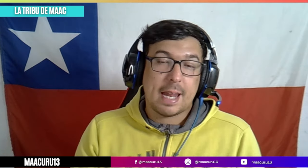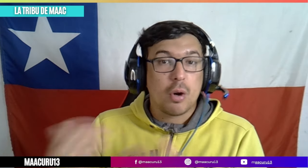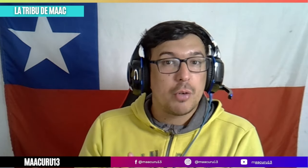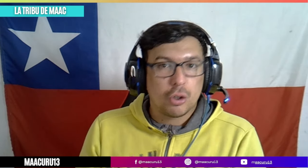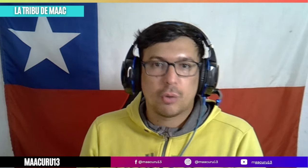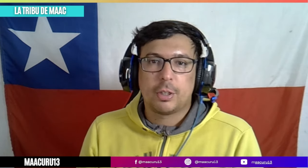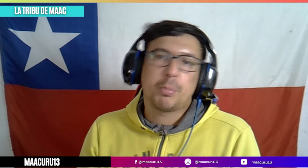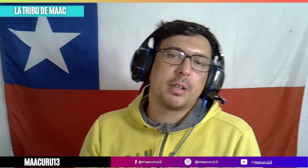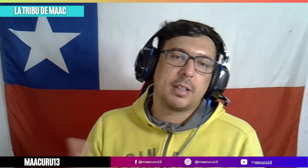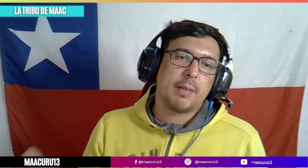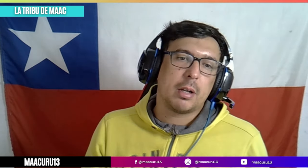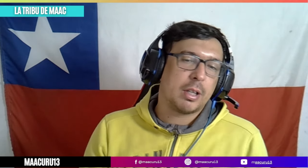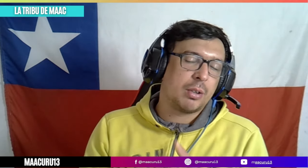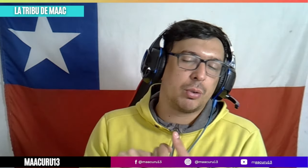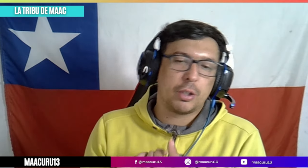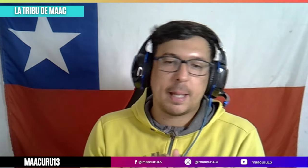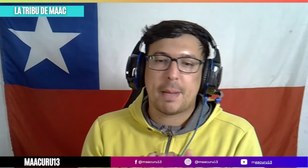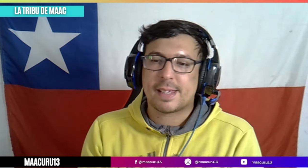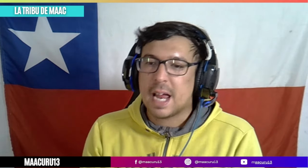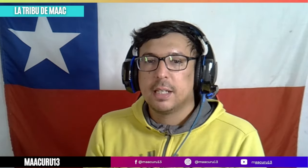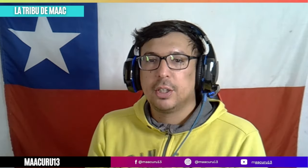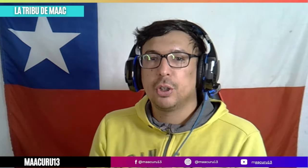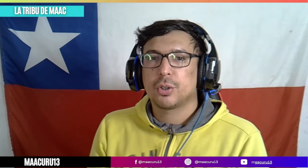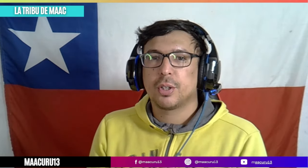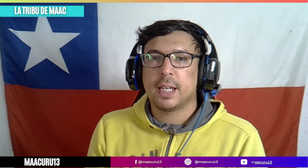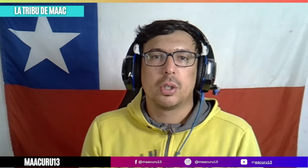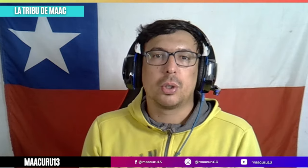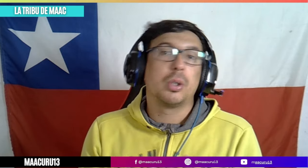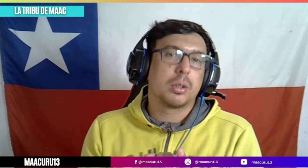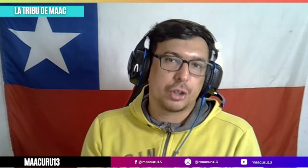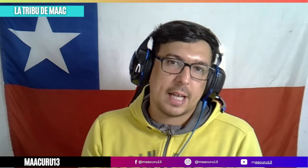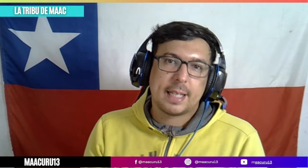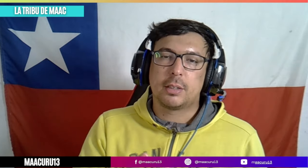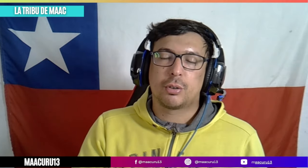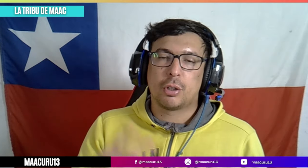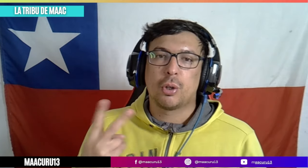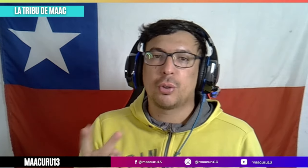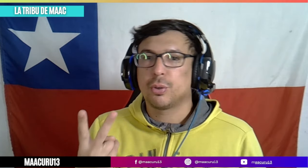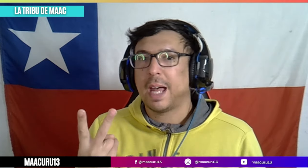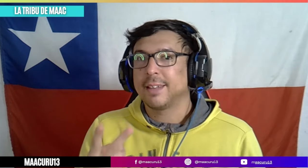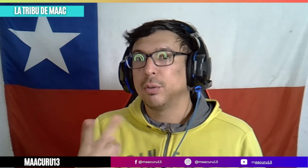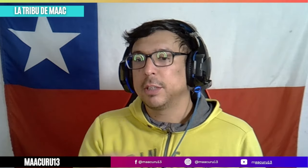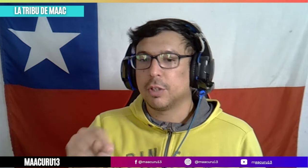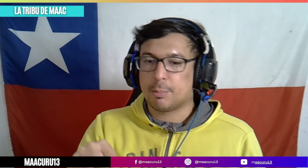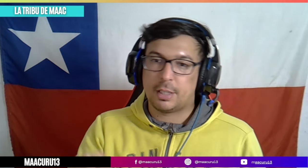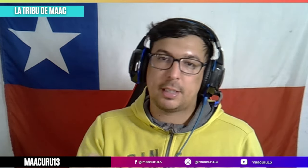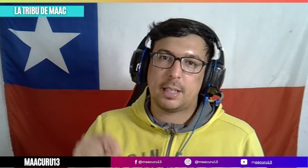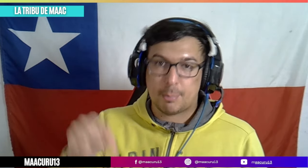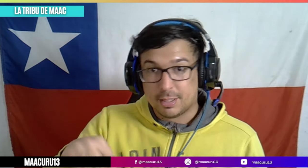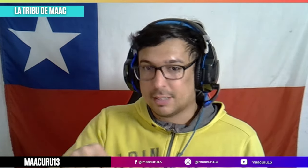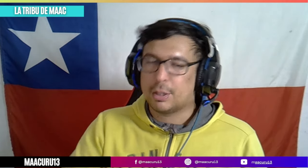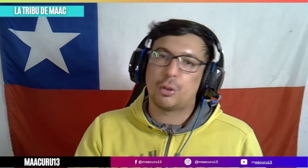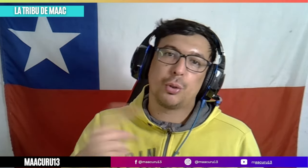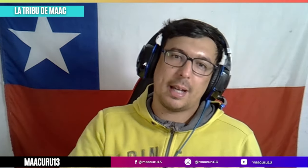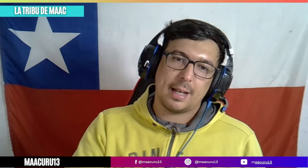todavía no vio esos videos, podés ir a verlo. Es uno de Parral y otro de Cocharane. Son los dos anteúltimos